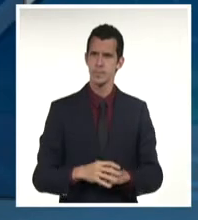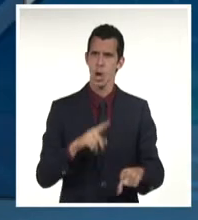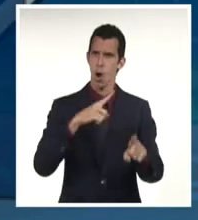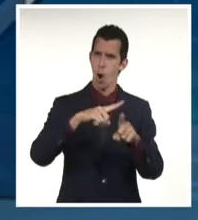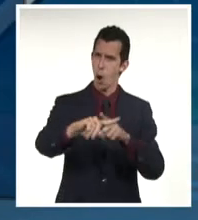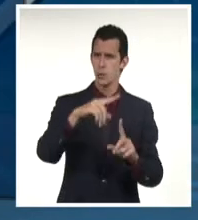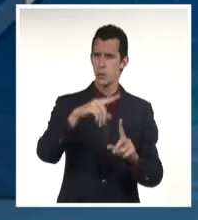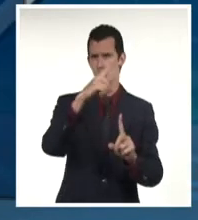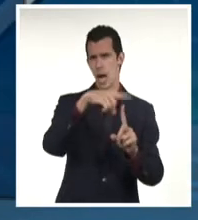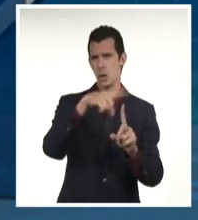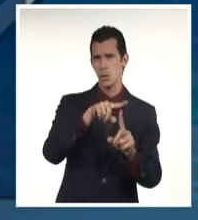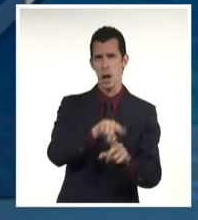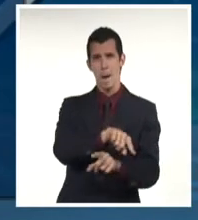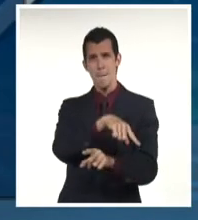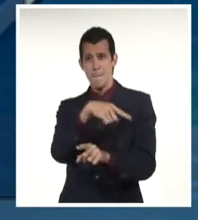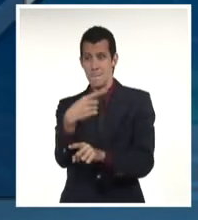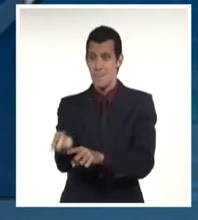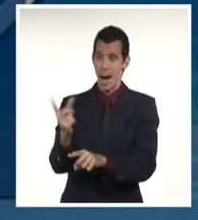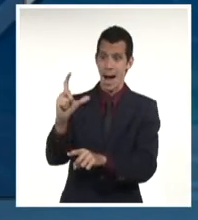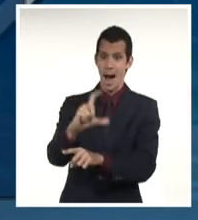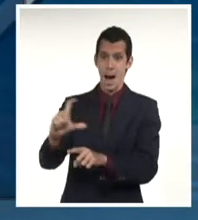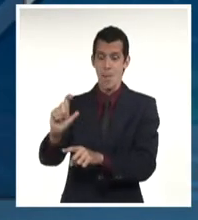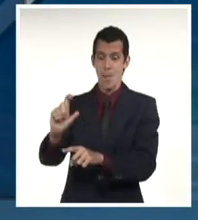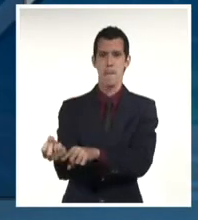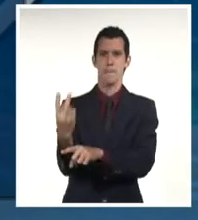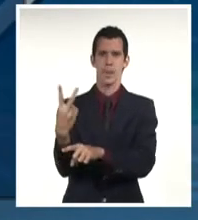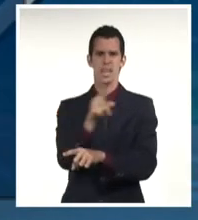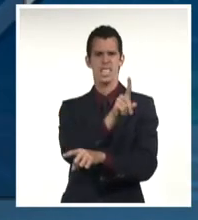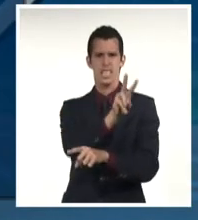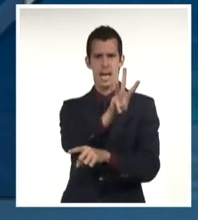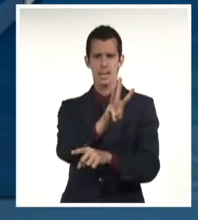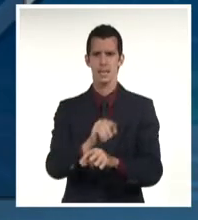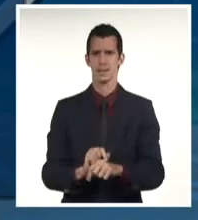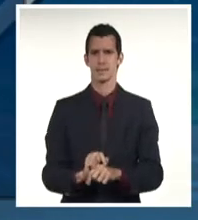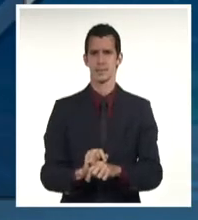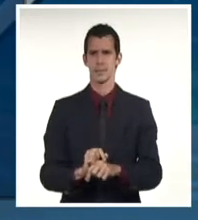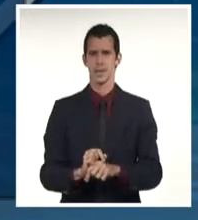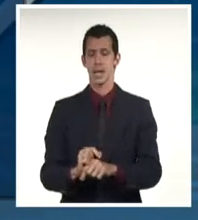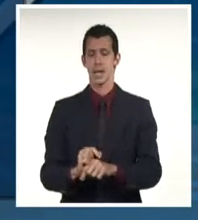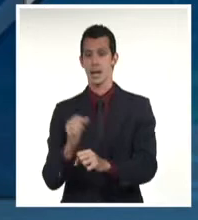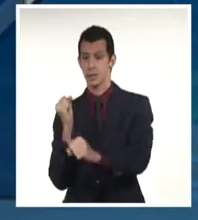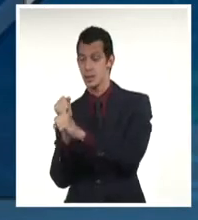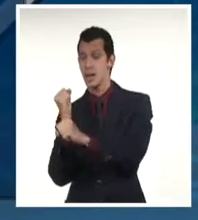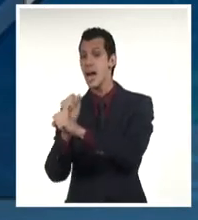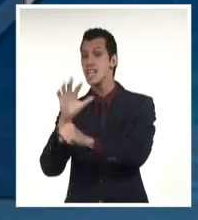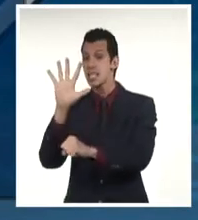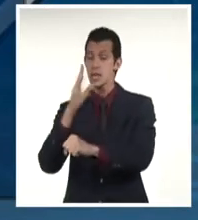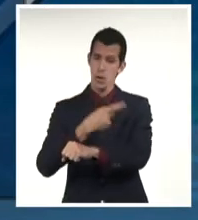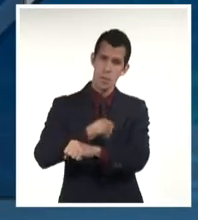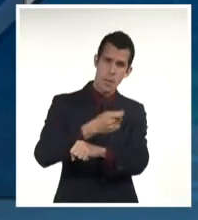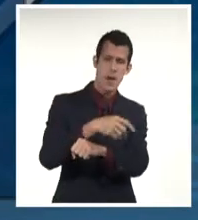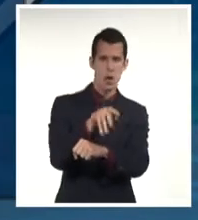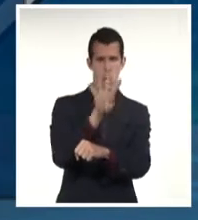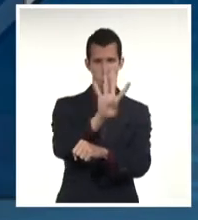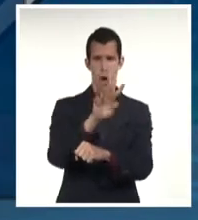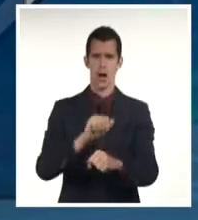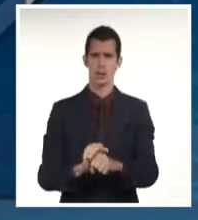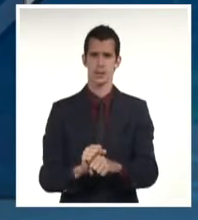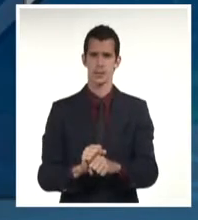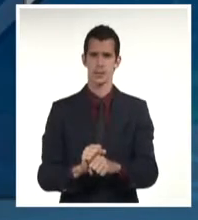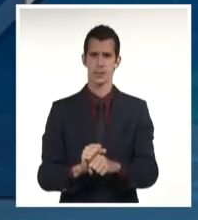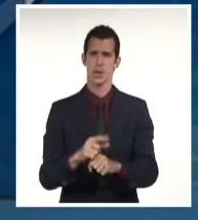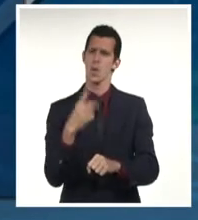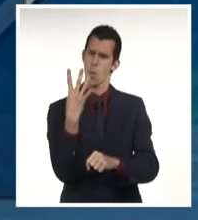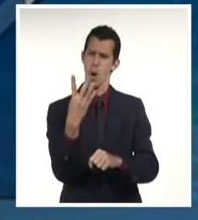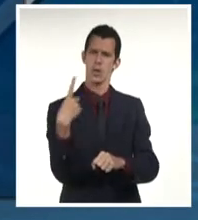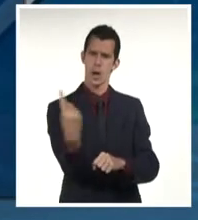los Toros de Camagüey. Junior Esquilarduet disparó 4 sencillos en 5 turnos y anotó en par de ocasiones. Santiago, en una reacción positiva,